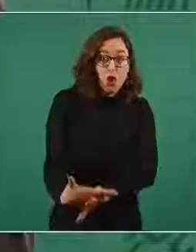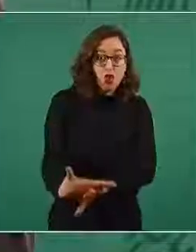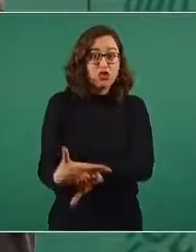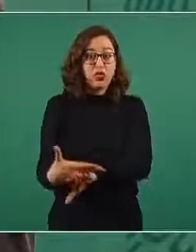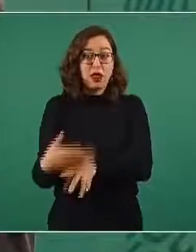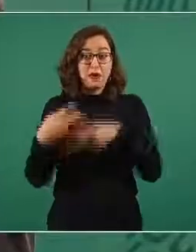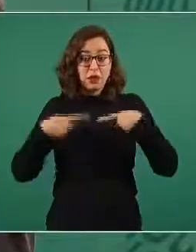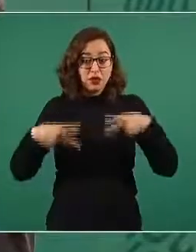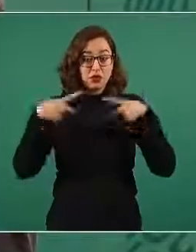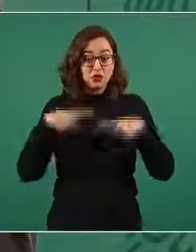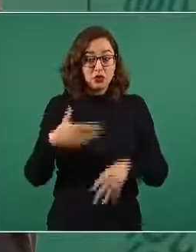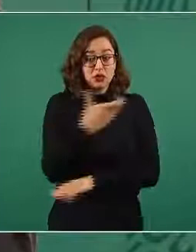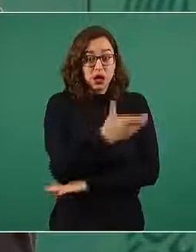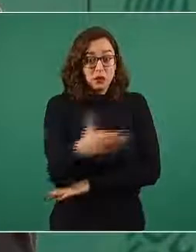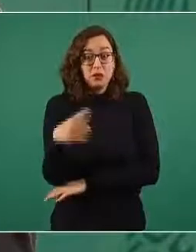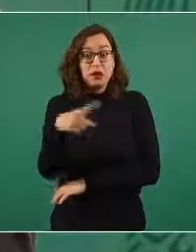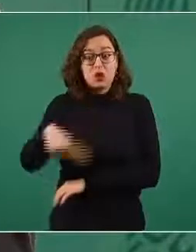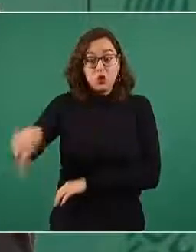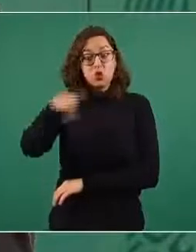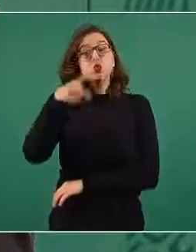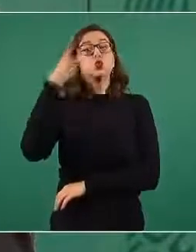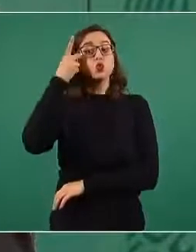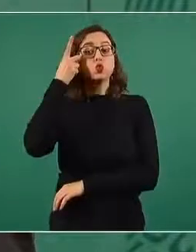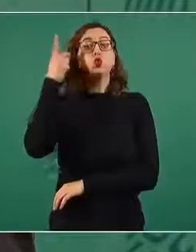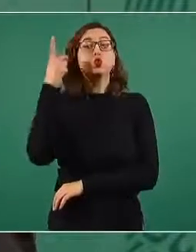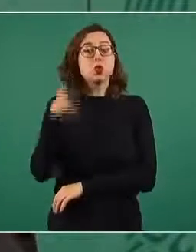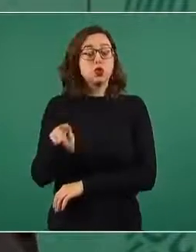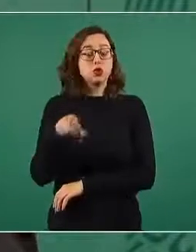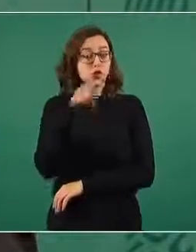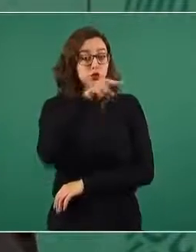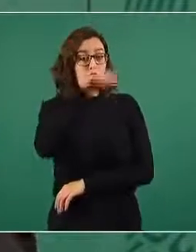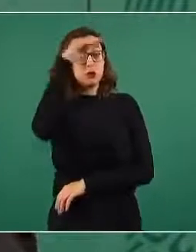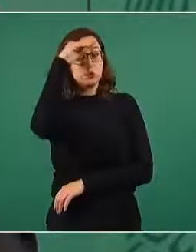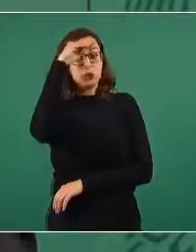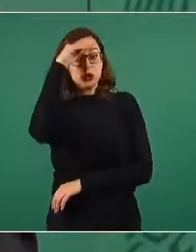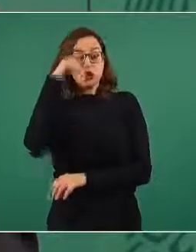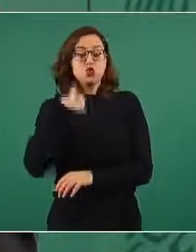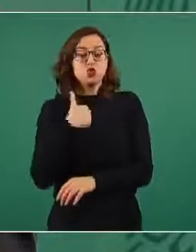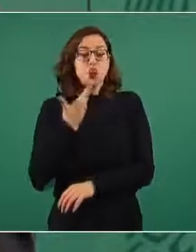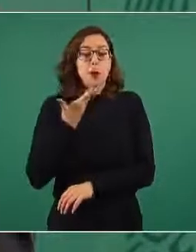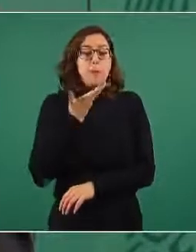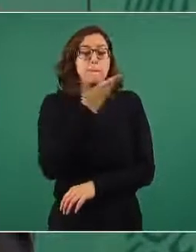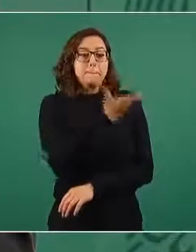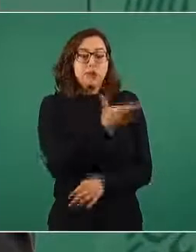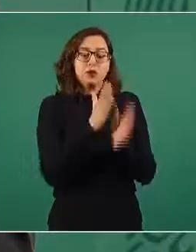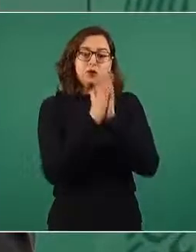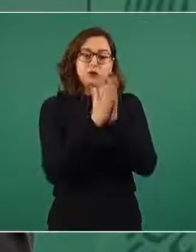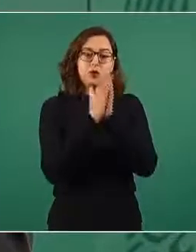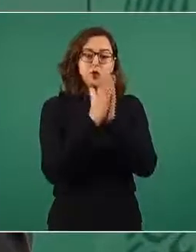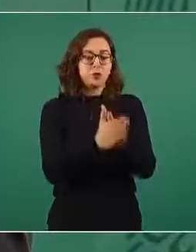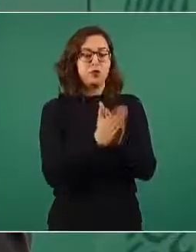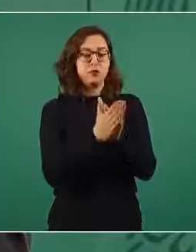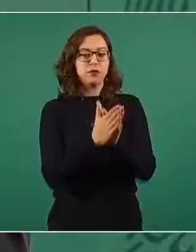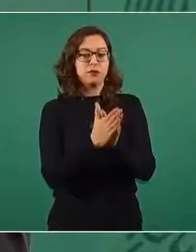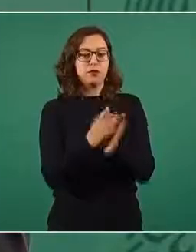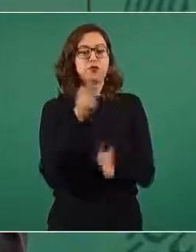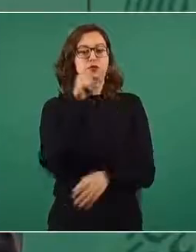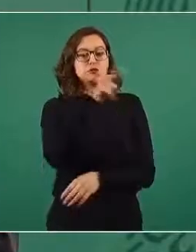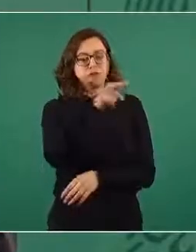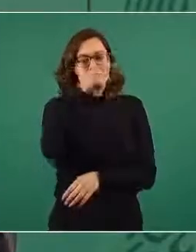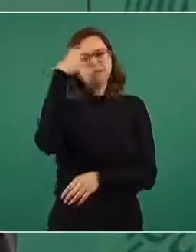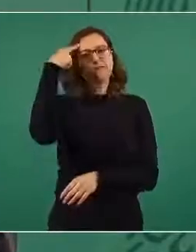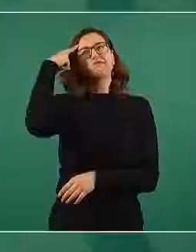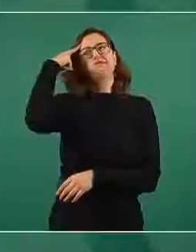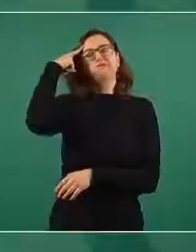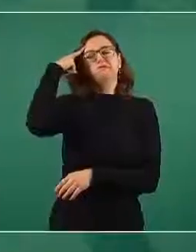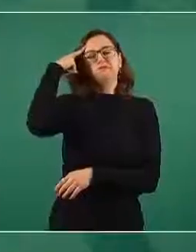dueños originarios, los campesinos, le pido de manera amable que piense